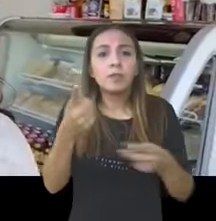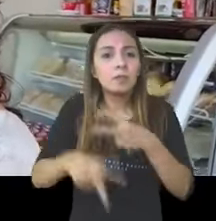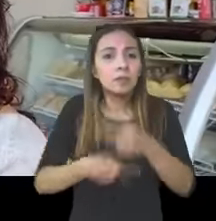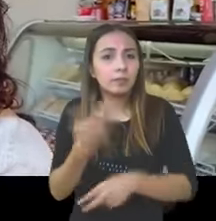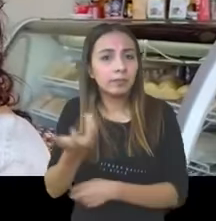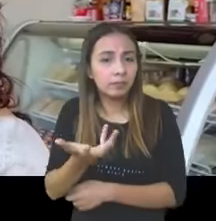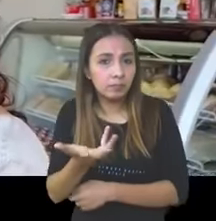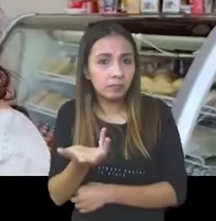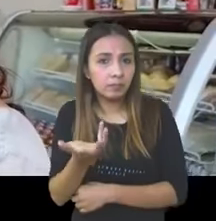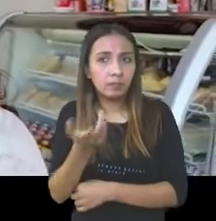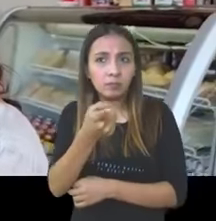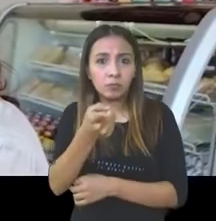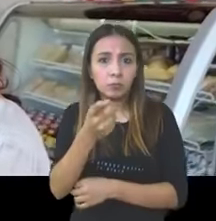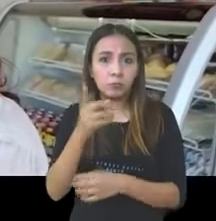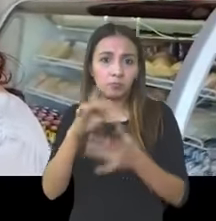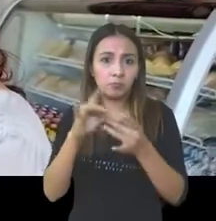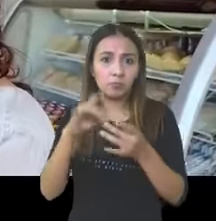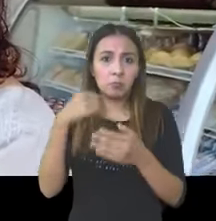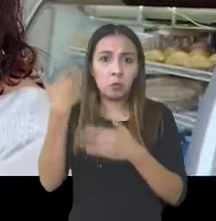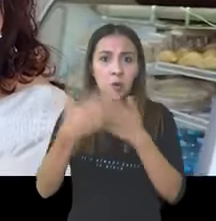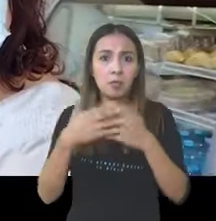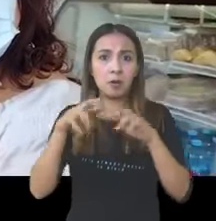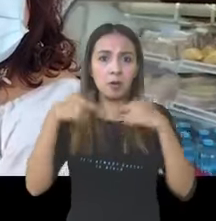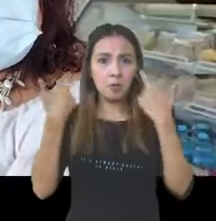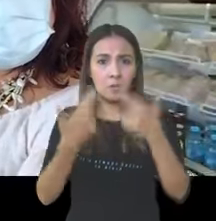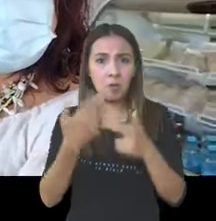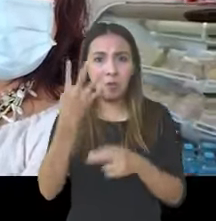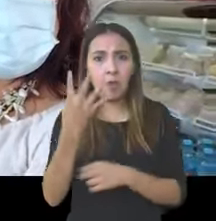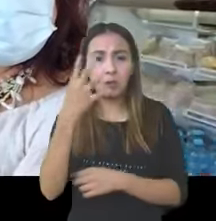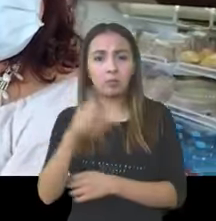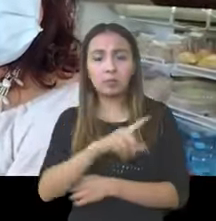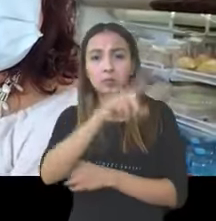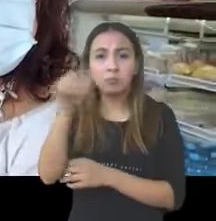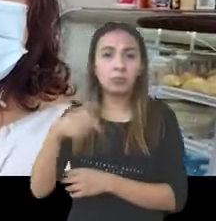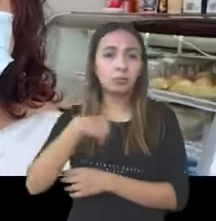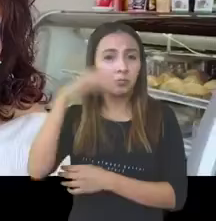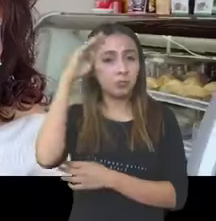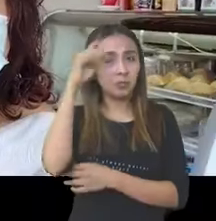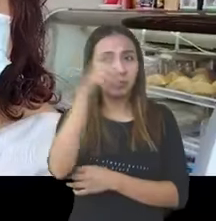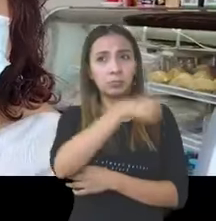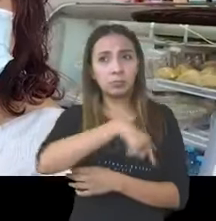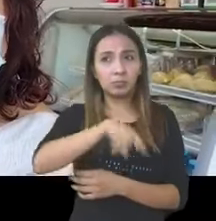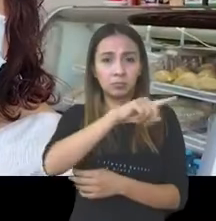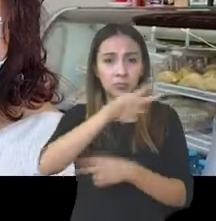ya? Hablas tú de una reunión después de las 4, ellas me imagino que van a ir con él.